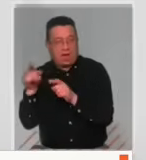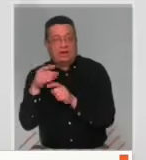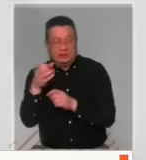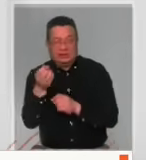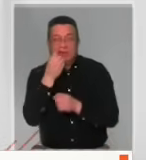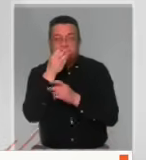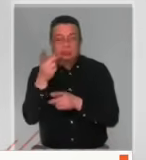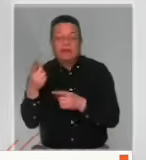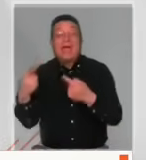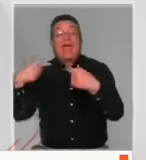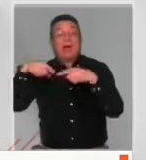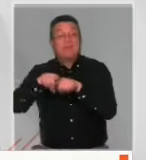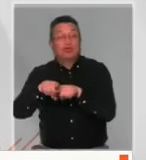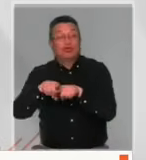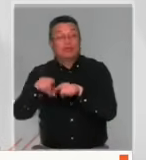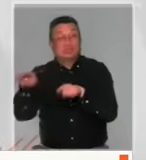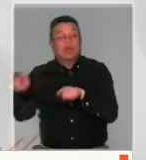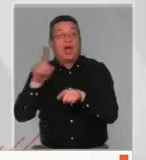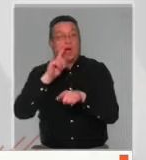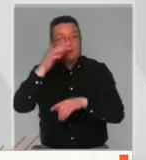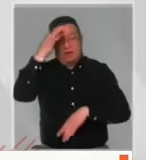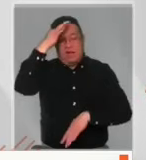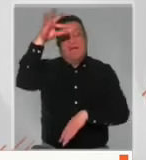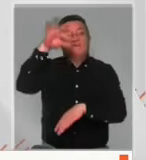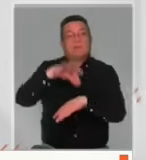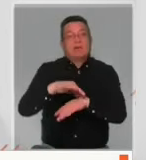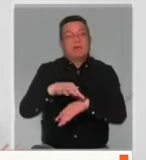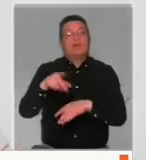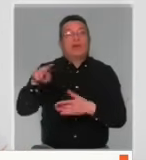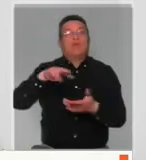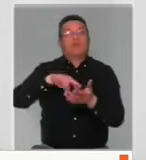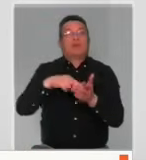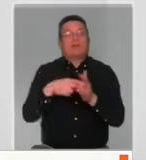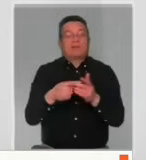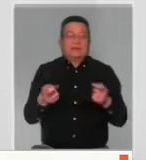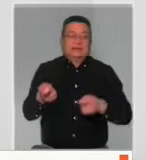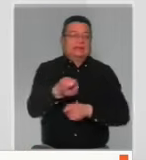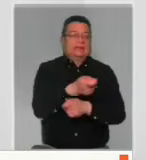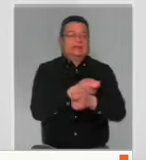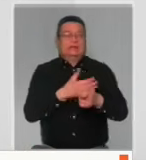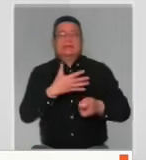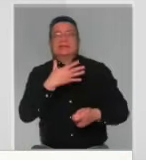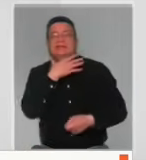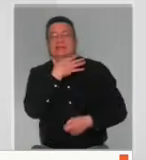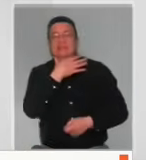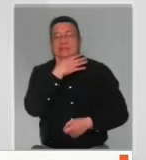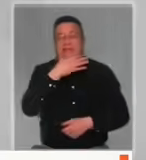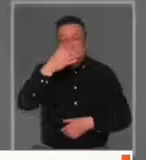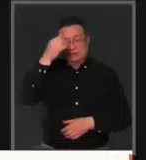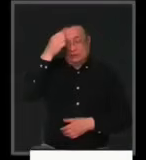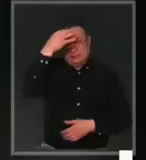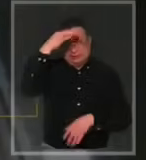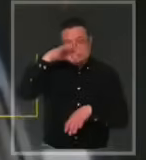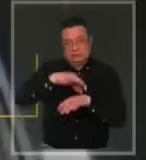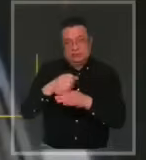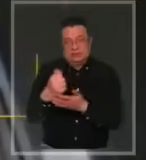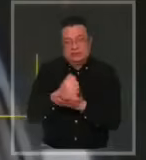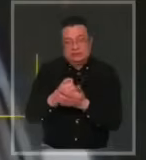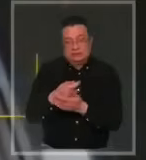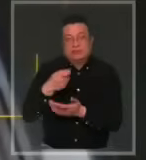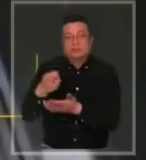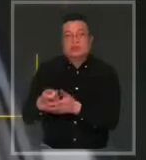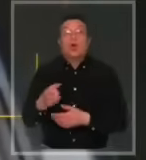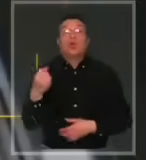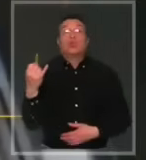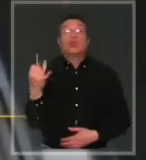que su esposa o pareja tenía una enfermedad y estaba con problemas económicos para costear el tratamiento. ¿Cuántas personas